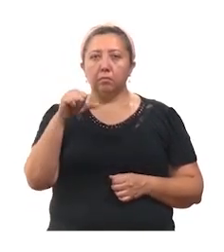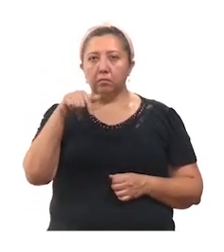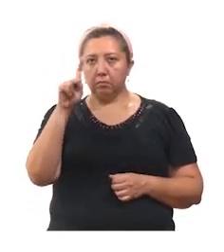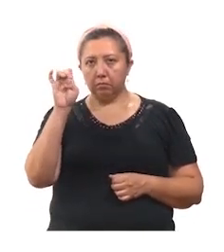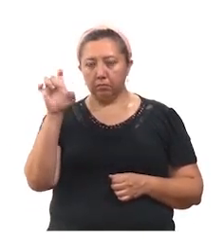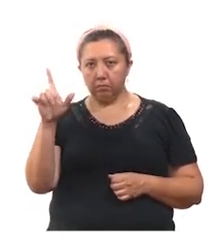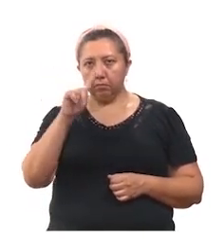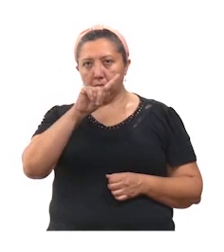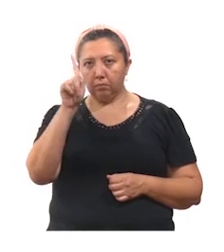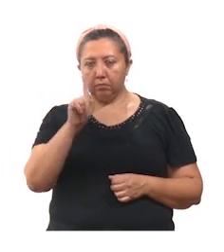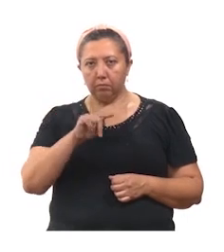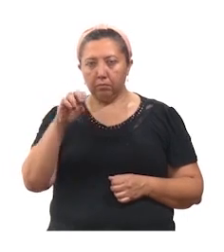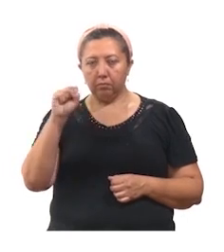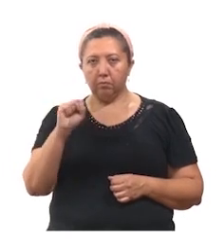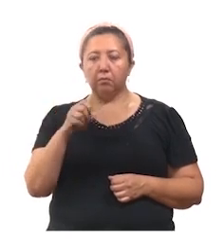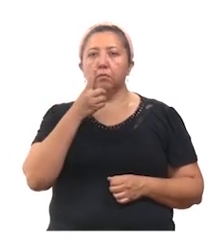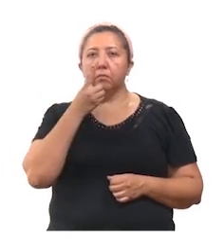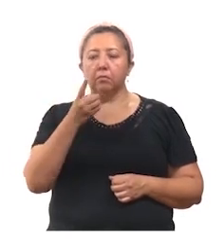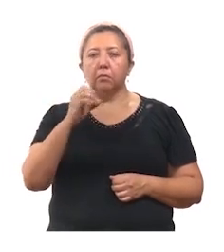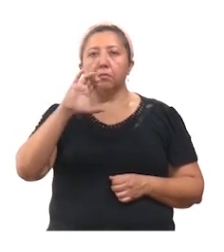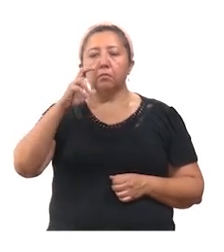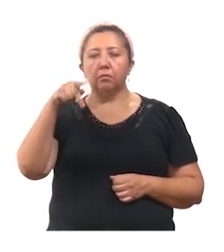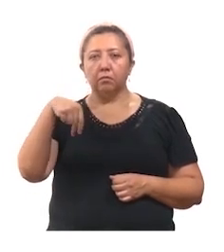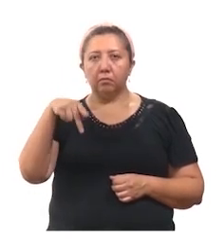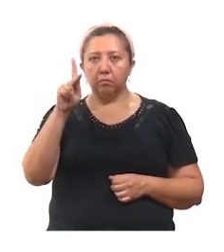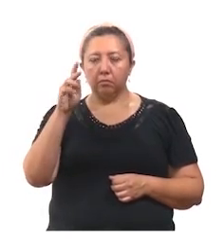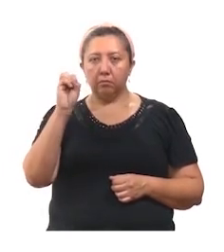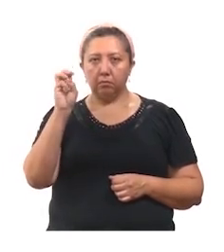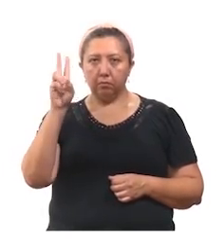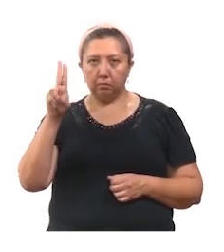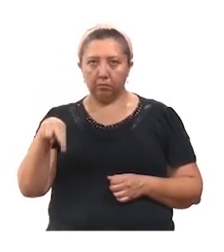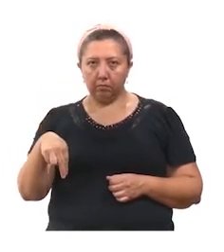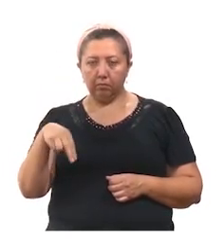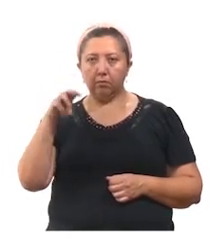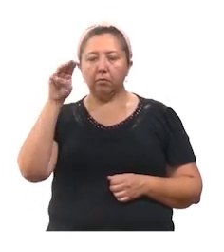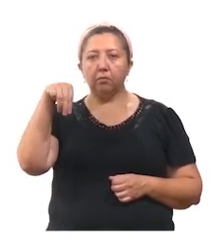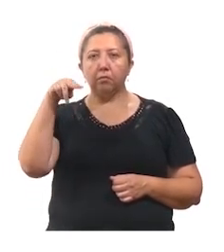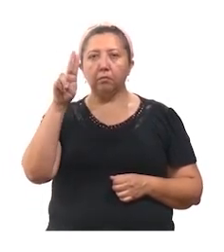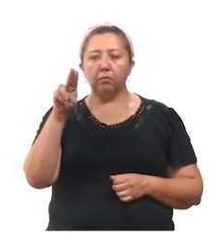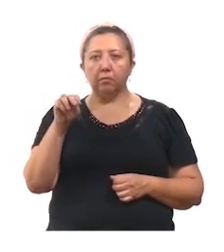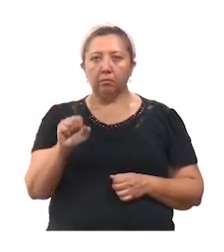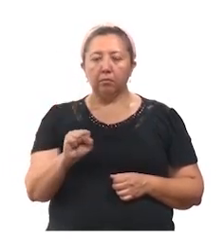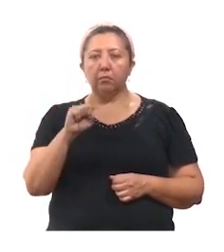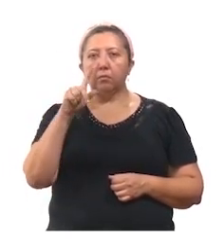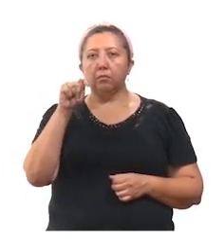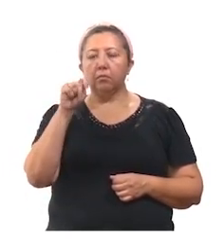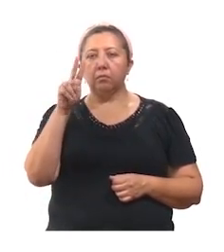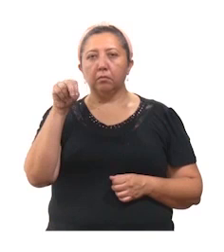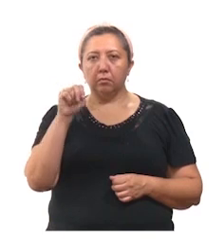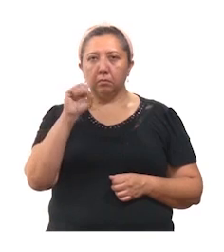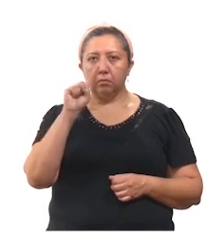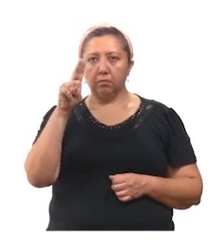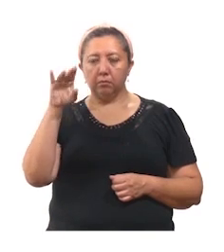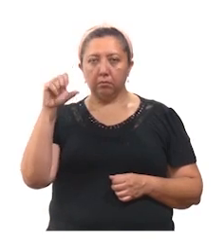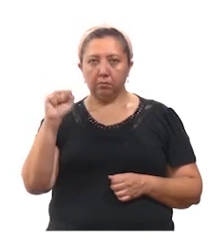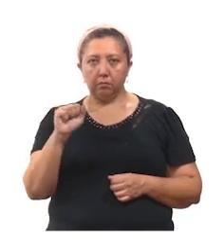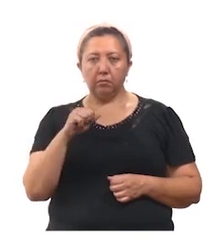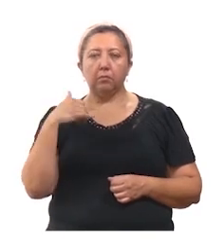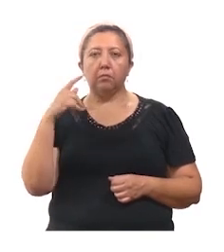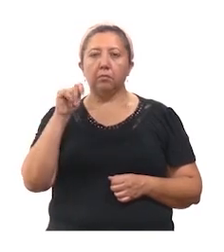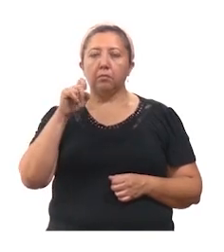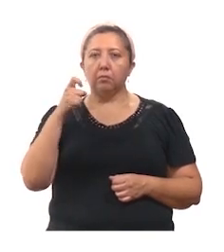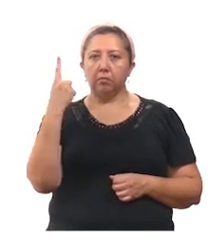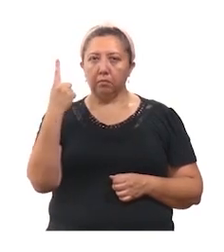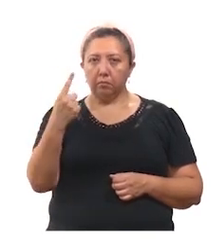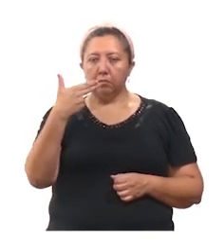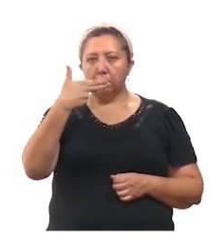Aquil, Buxots, Cacalchen, Chancom, Joctum, Muna, Sotuta, Suquilá y Tecó,